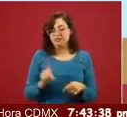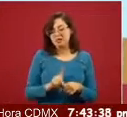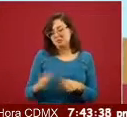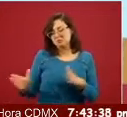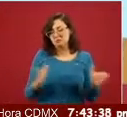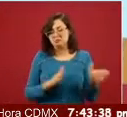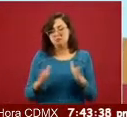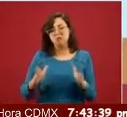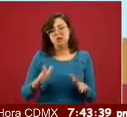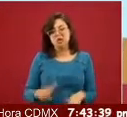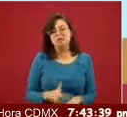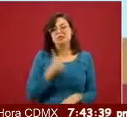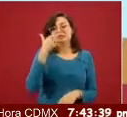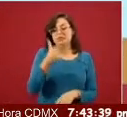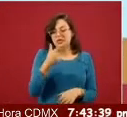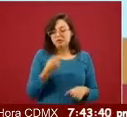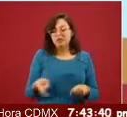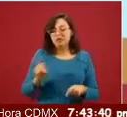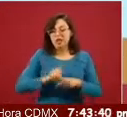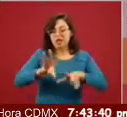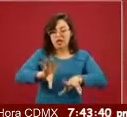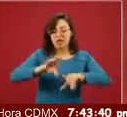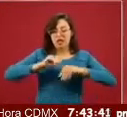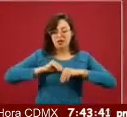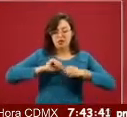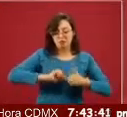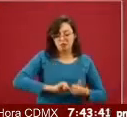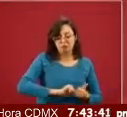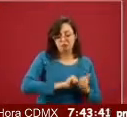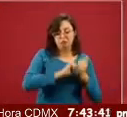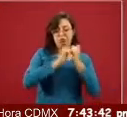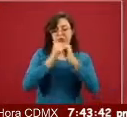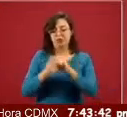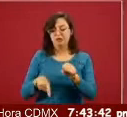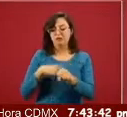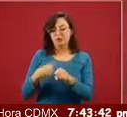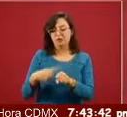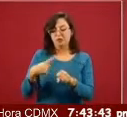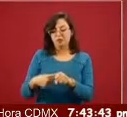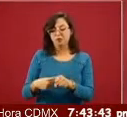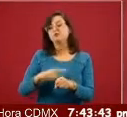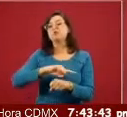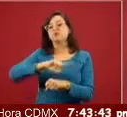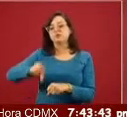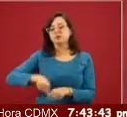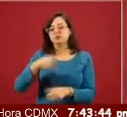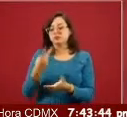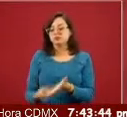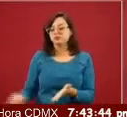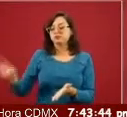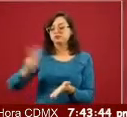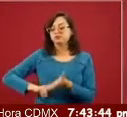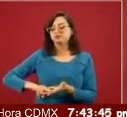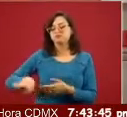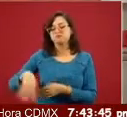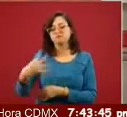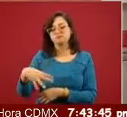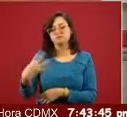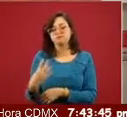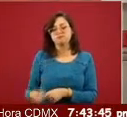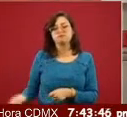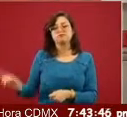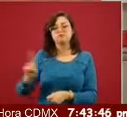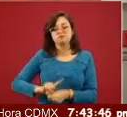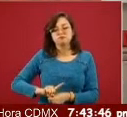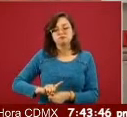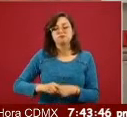días, duplicamos el periodo de incubación 2 veces, es 14 días, y entonces consideramos que una tendencia es